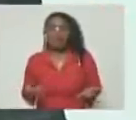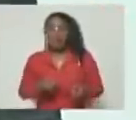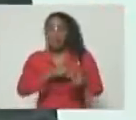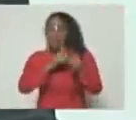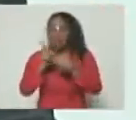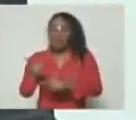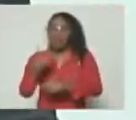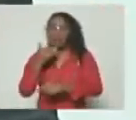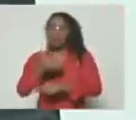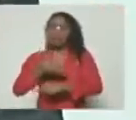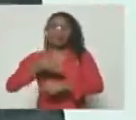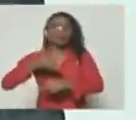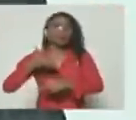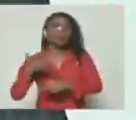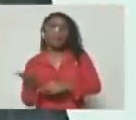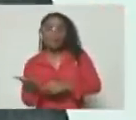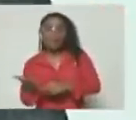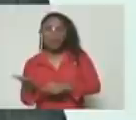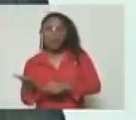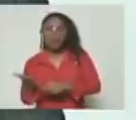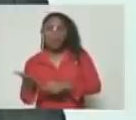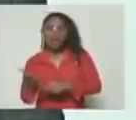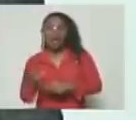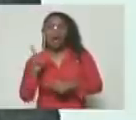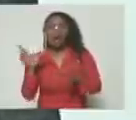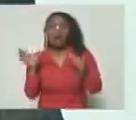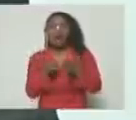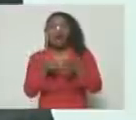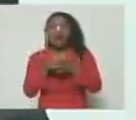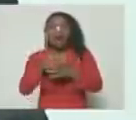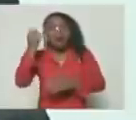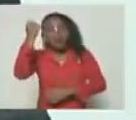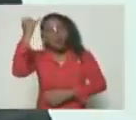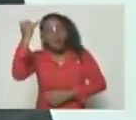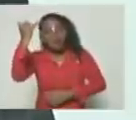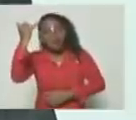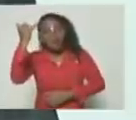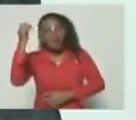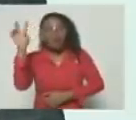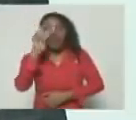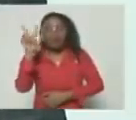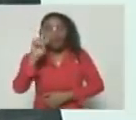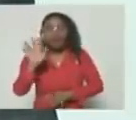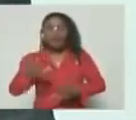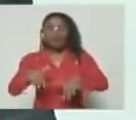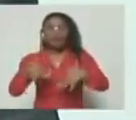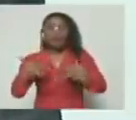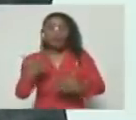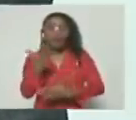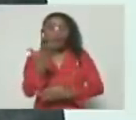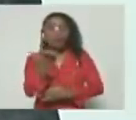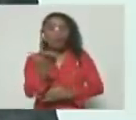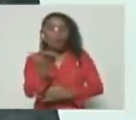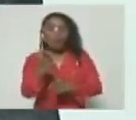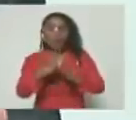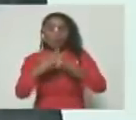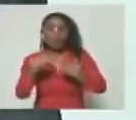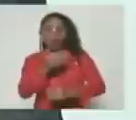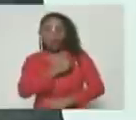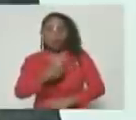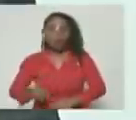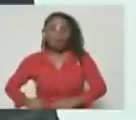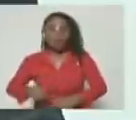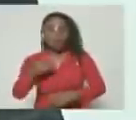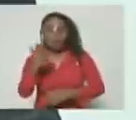que le permitió a una tendencia ideológica de Venezuela, la cual usted, con todo lo que es el presidente hoy en día,